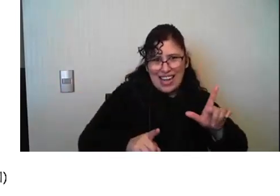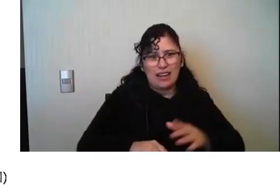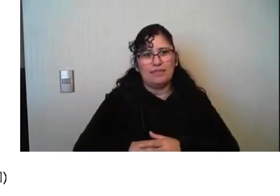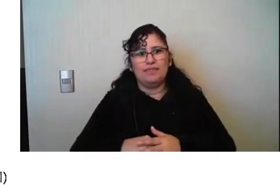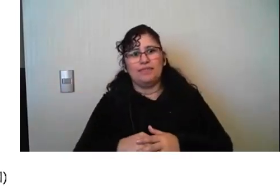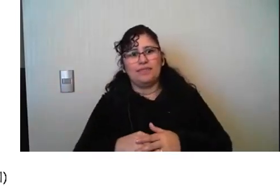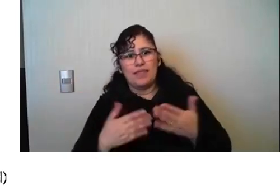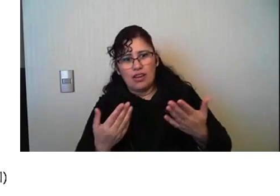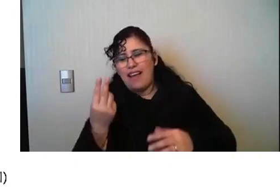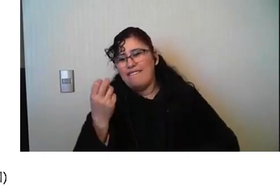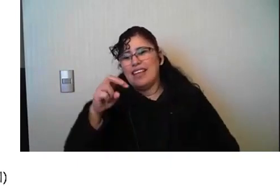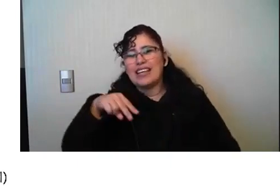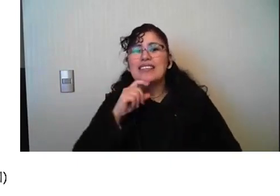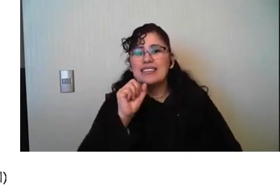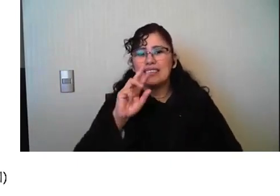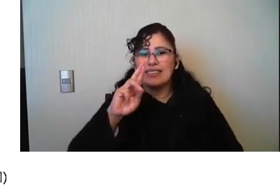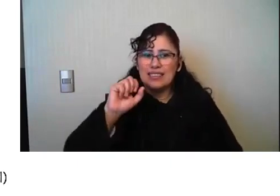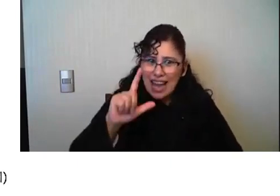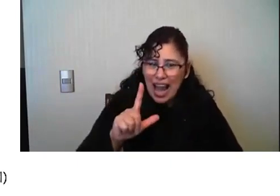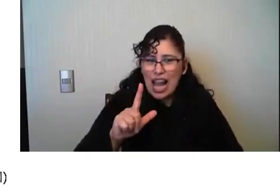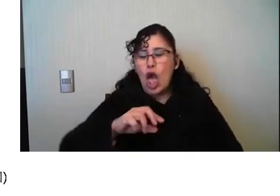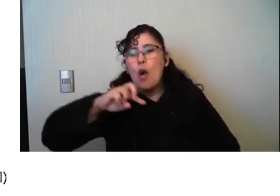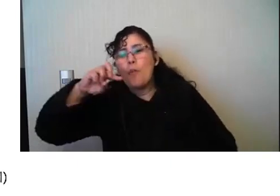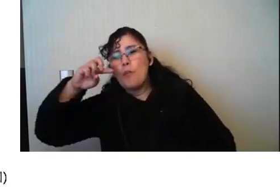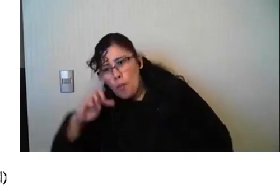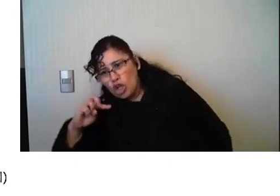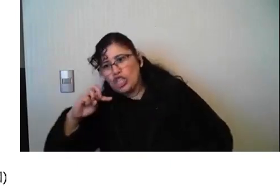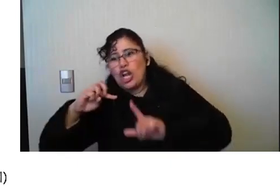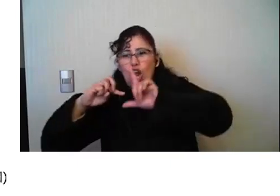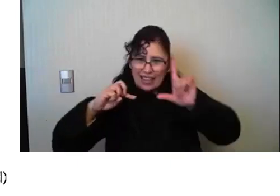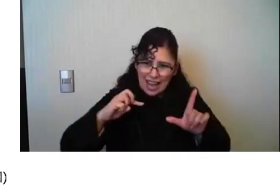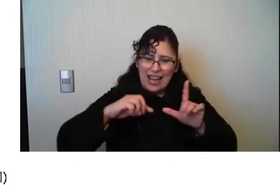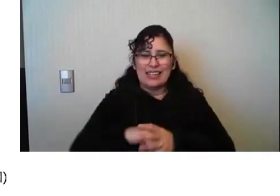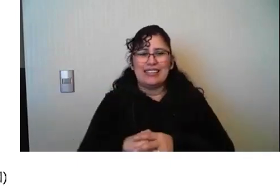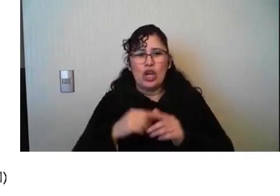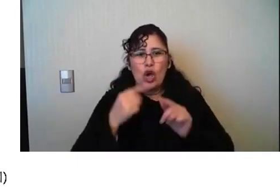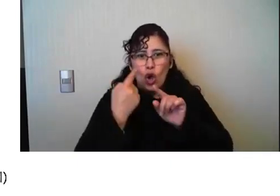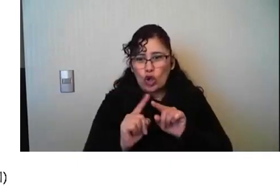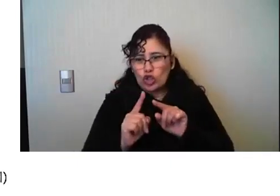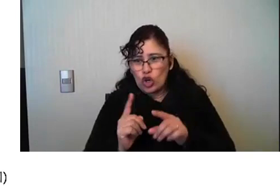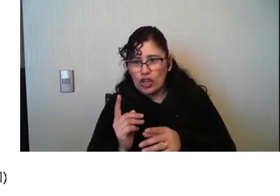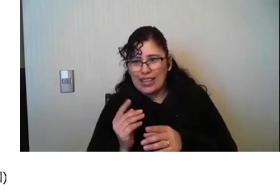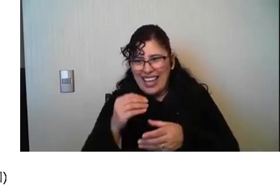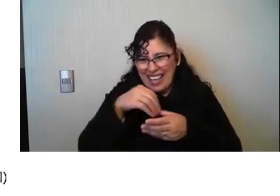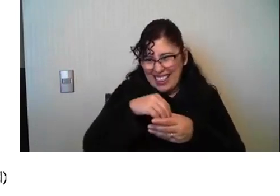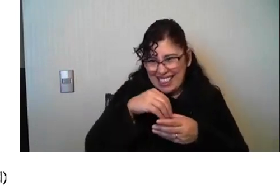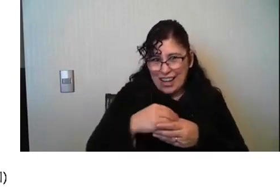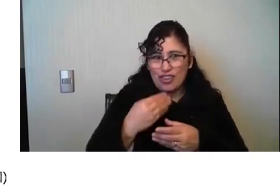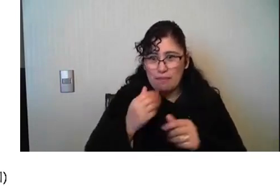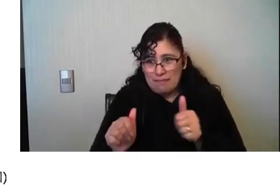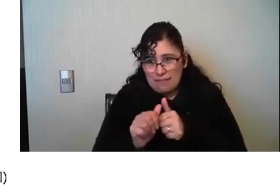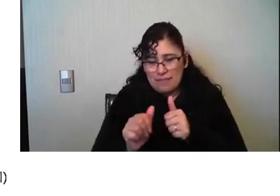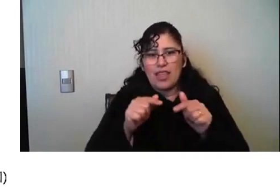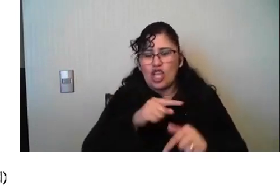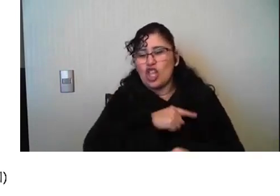ventral, posterior y lateral. Y vamos a tener otro más interno, que van a denominar